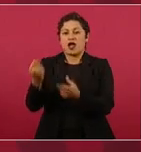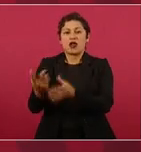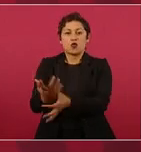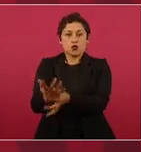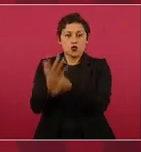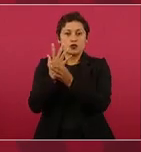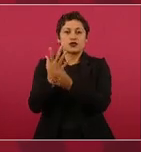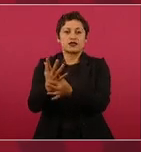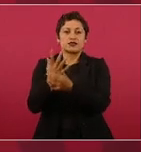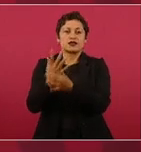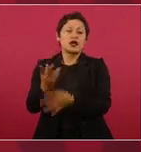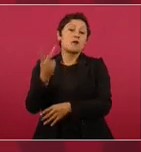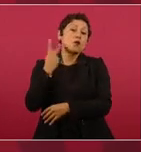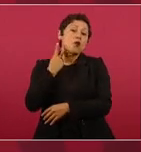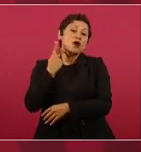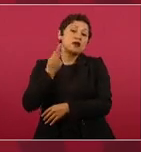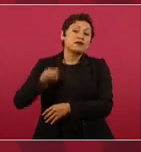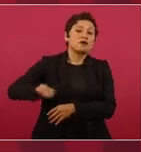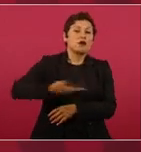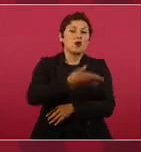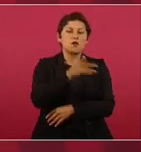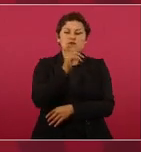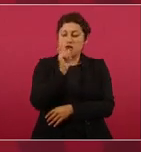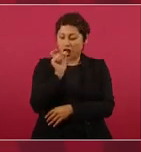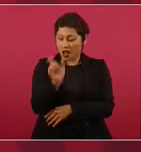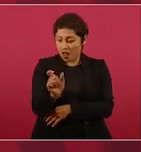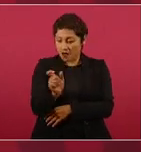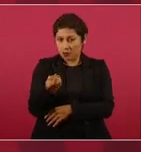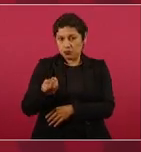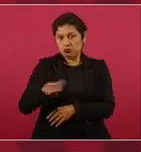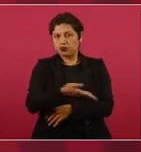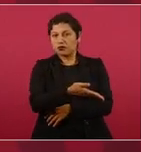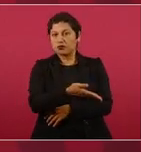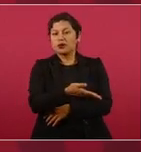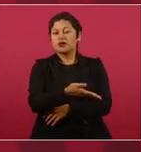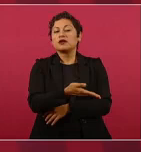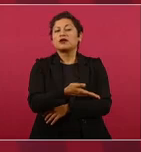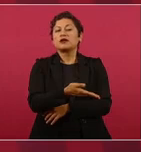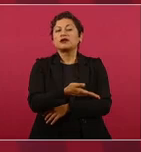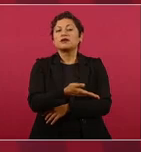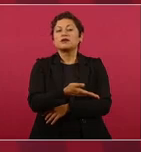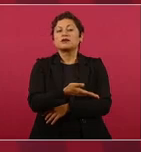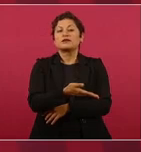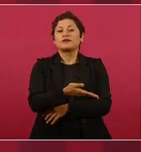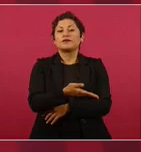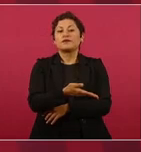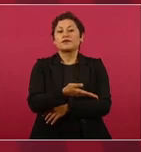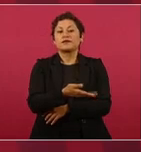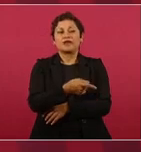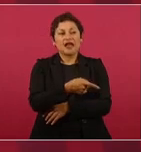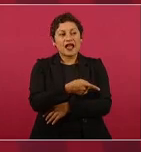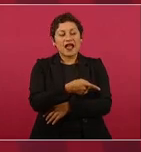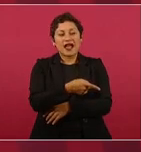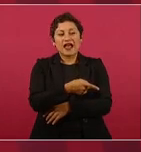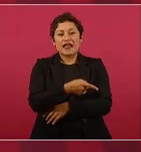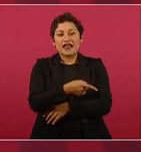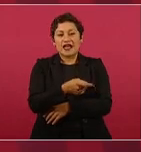término muy peculiar, decía, tiene emoción social.